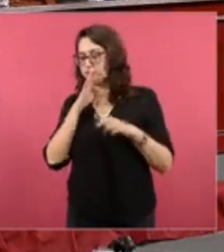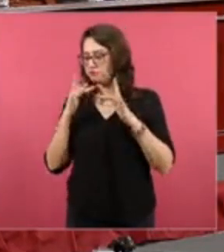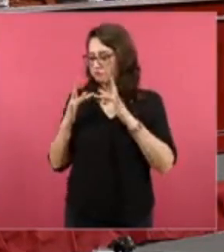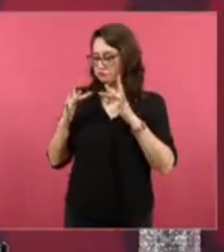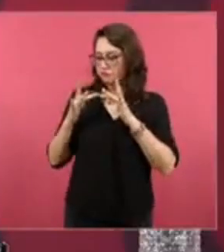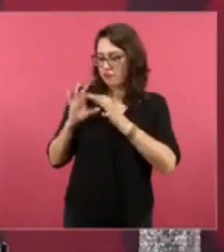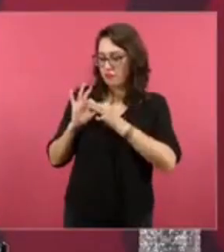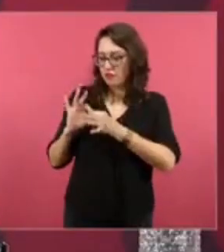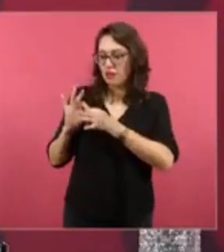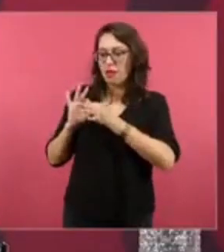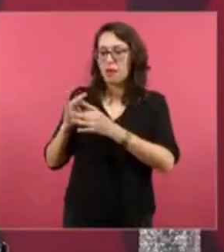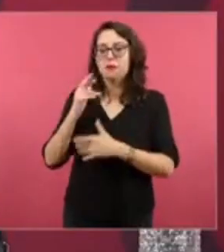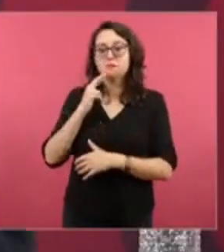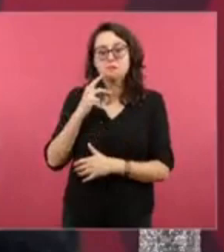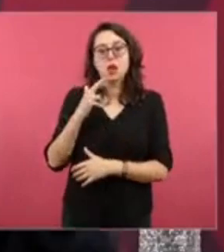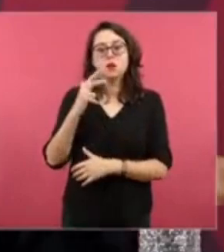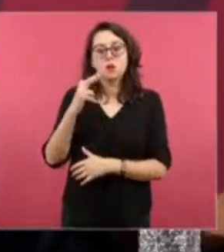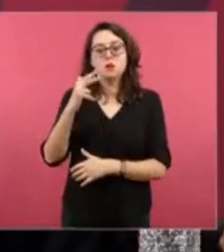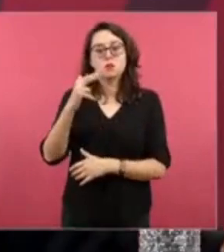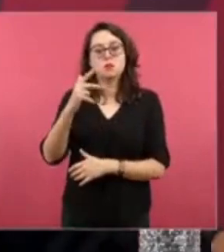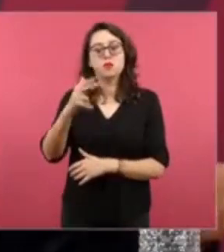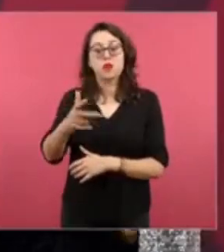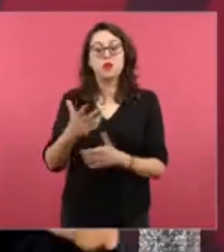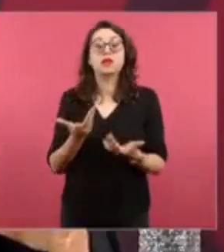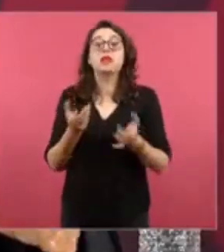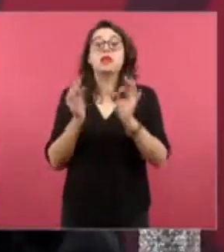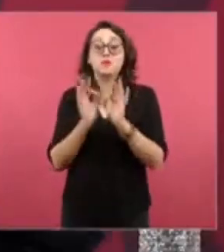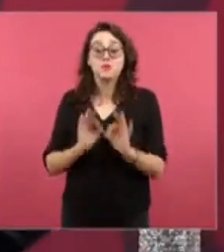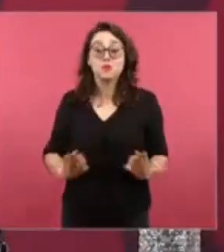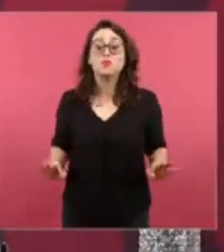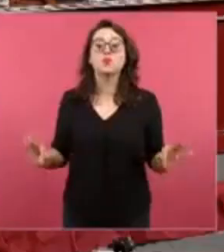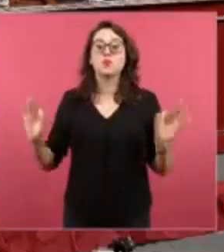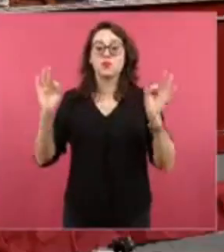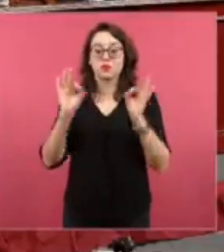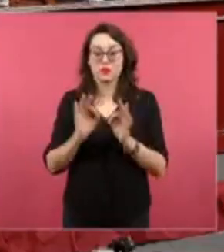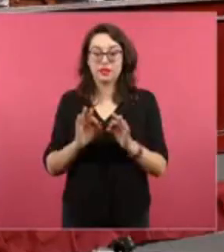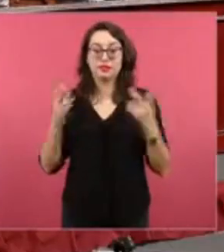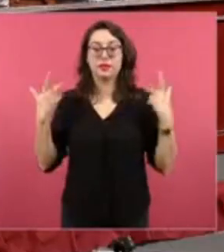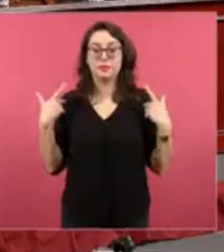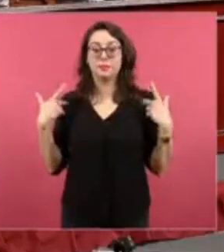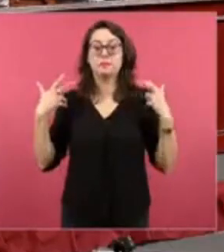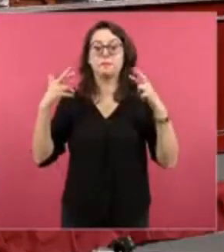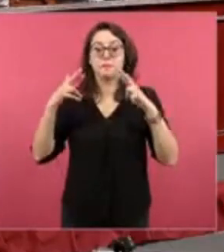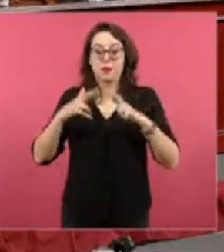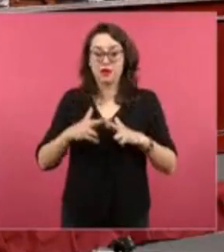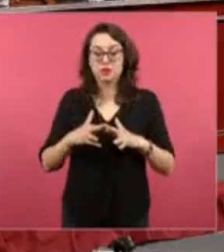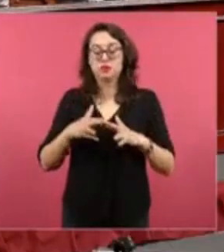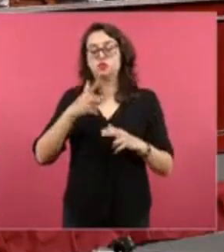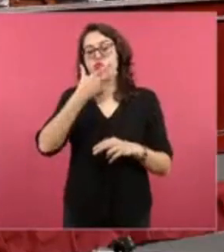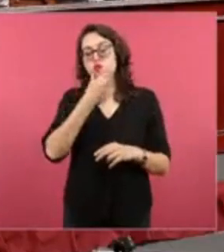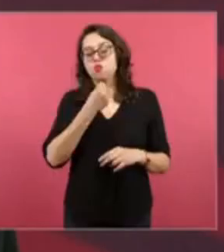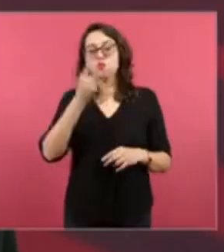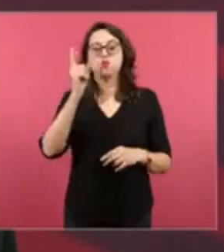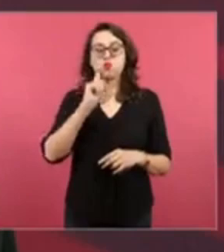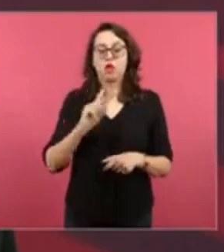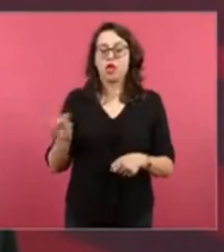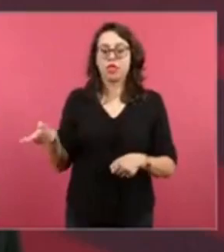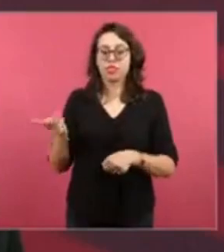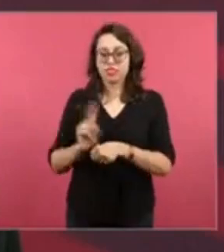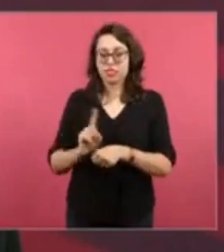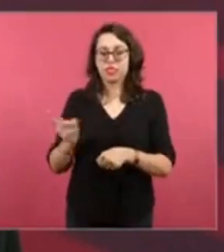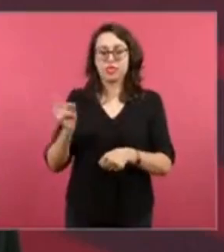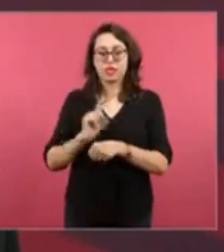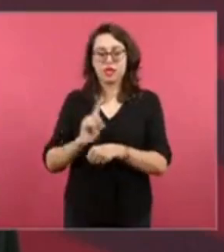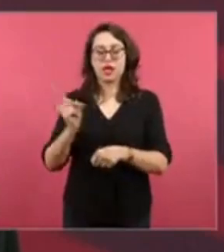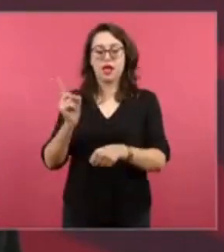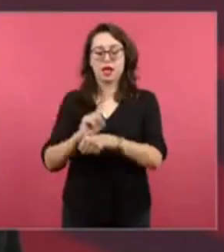tan importante, lo que significa que una maestra o un maestro esté conduciendo durante todos los días de